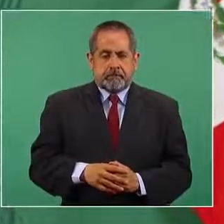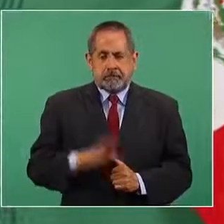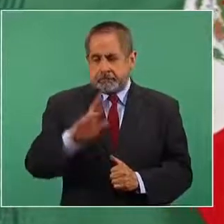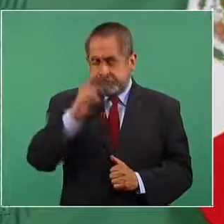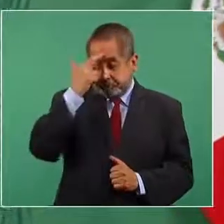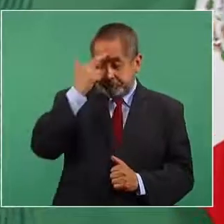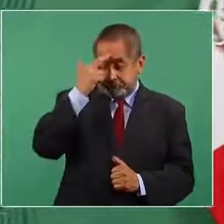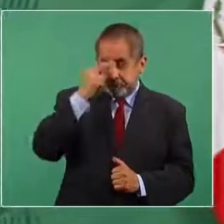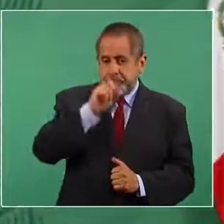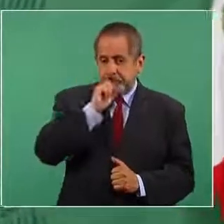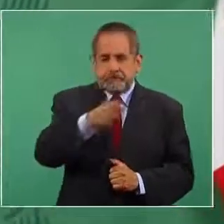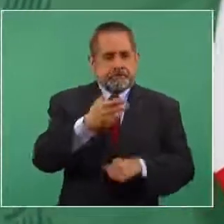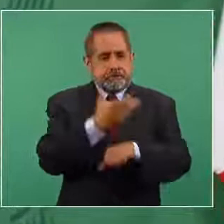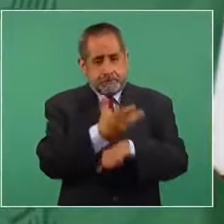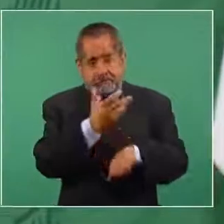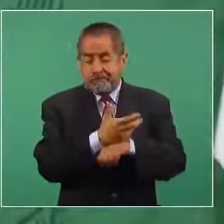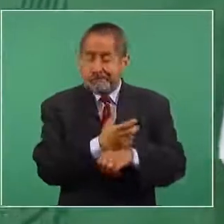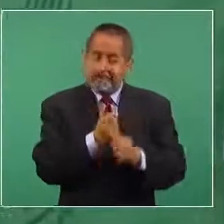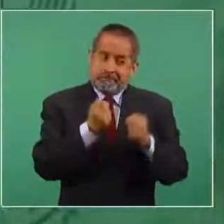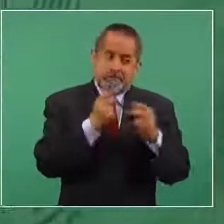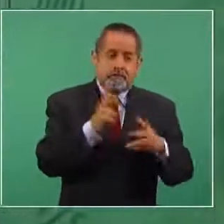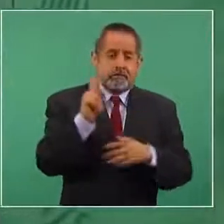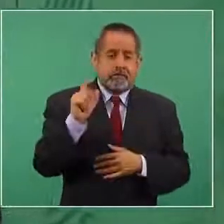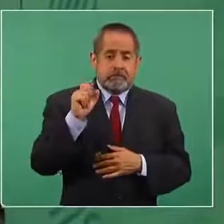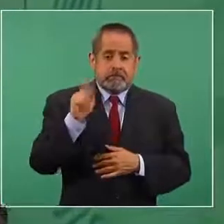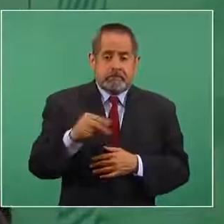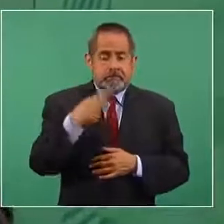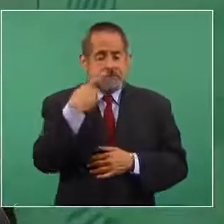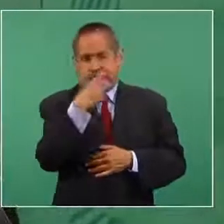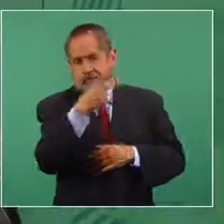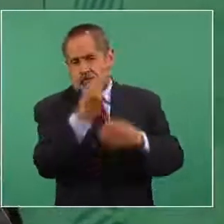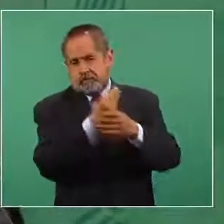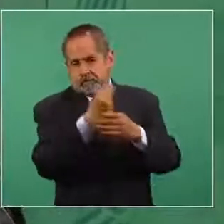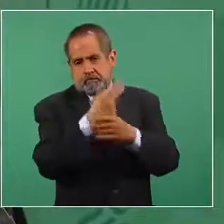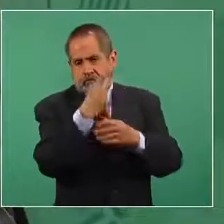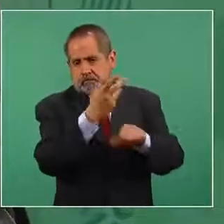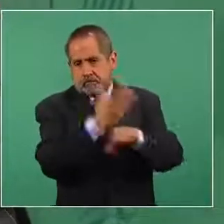Recuerden que también Estados Unidos tiene un plan nacional de vacunación.